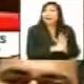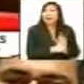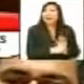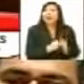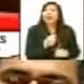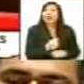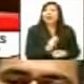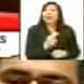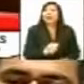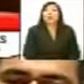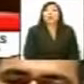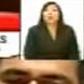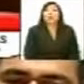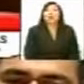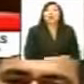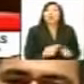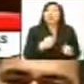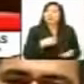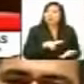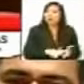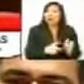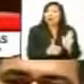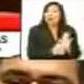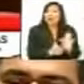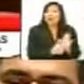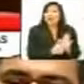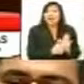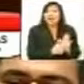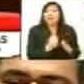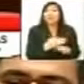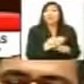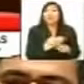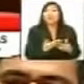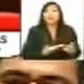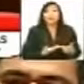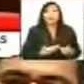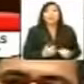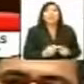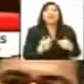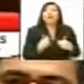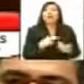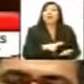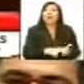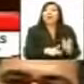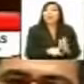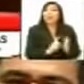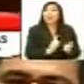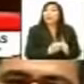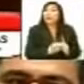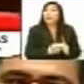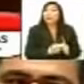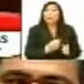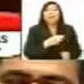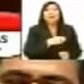ley anticorrupción, hemos aprobado la ley de extinción de dominio, hemos aprobado las reformas